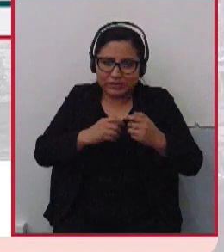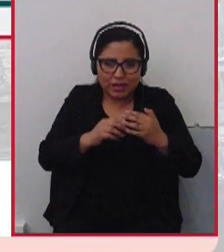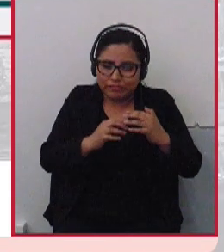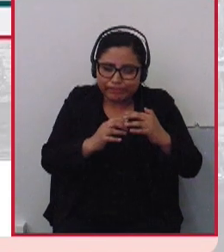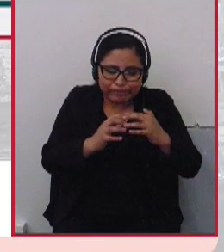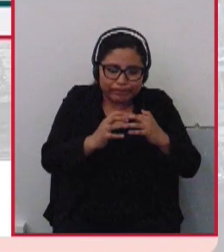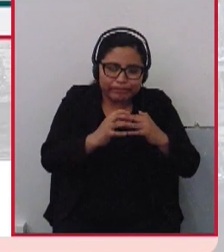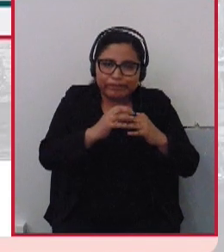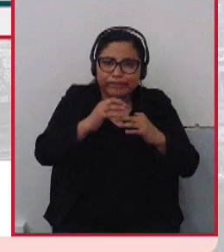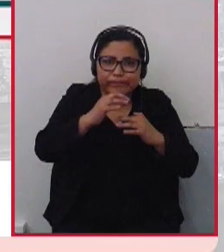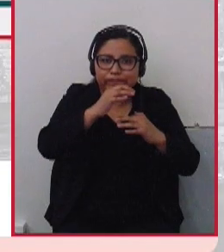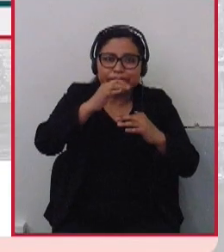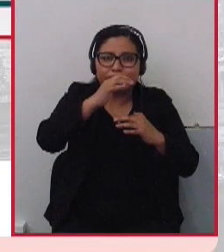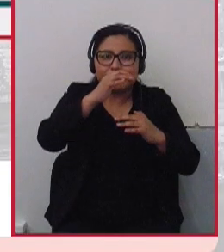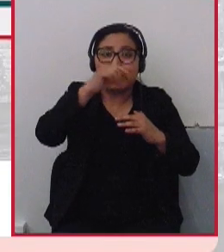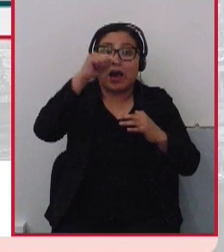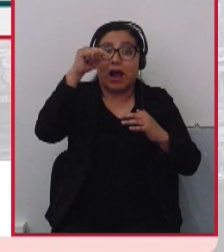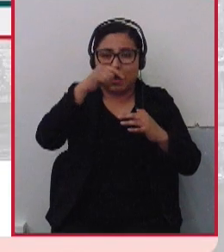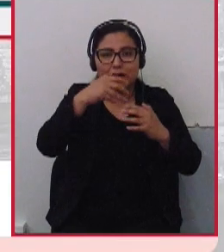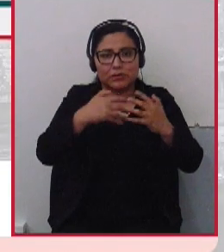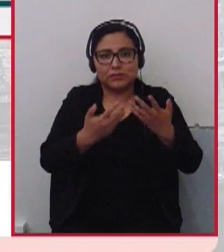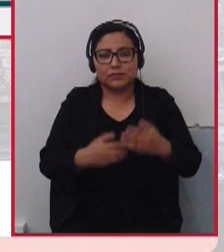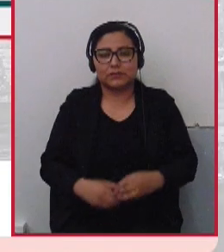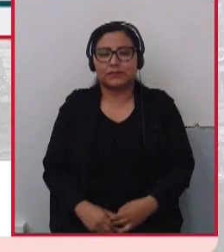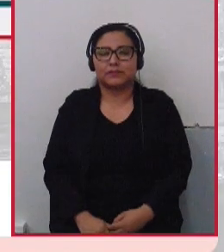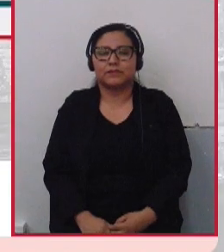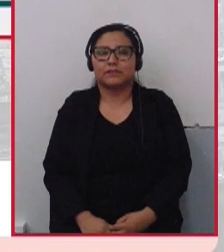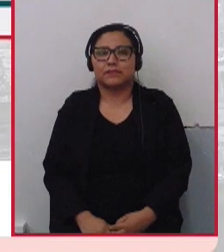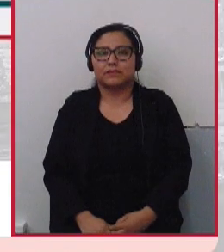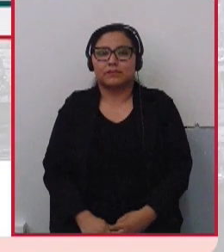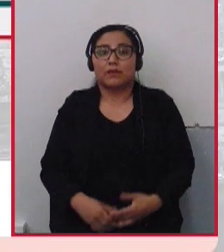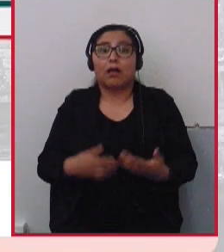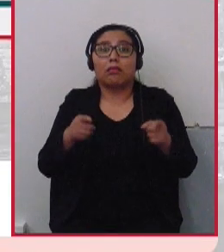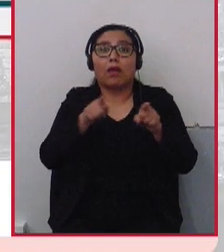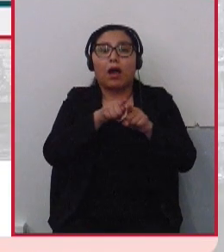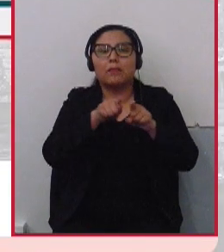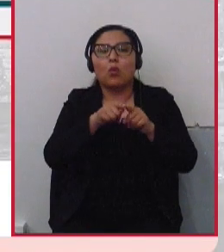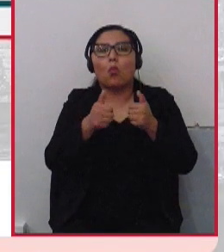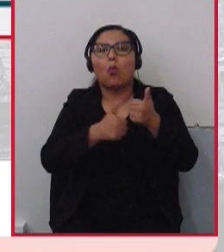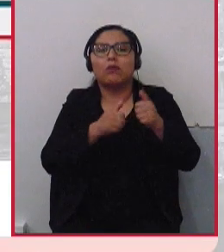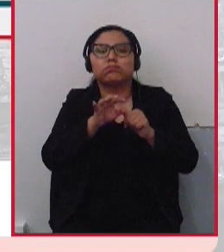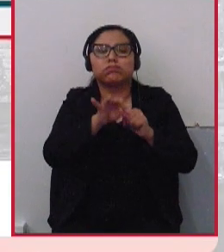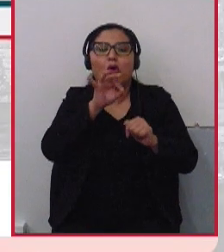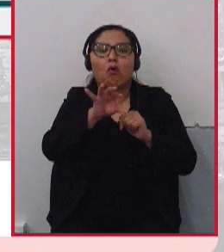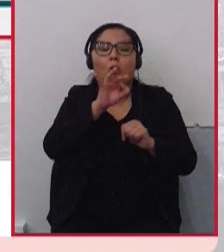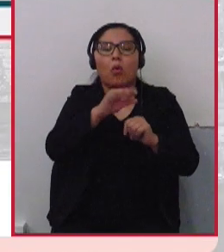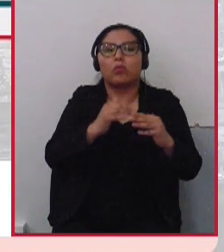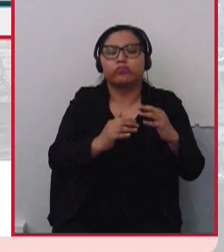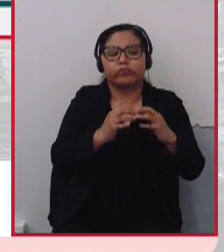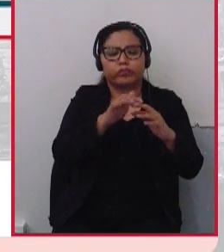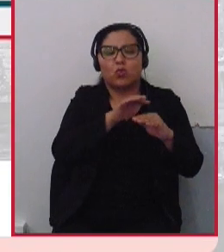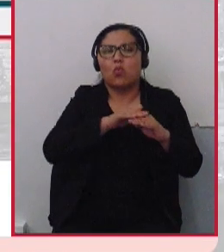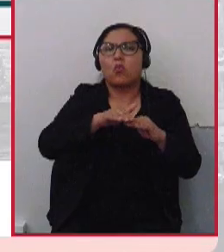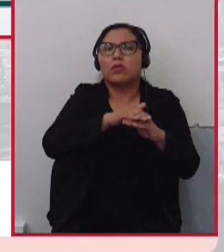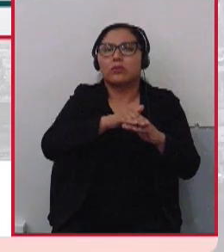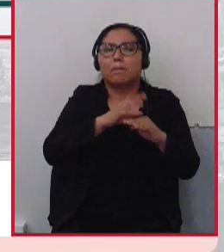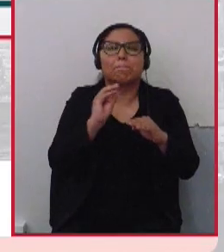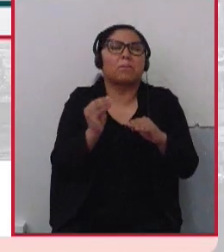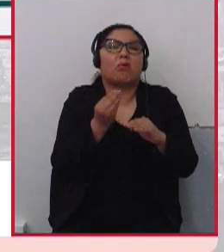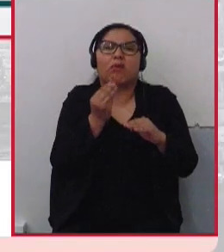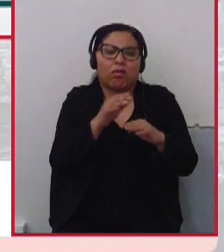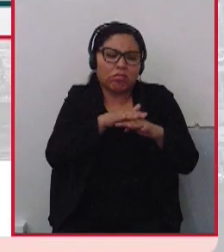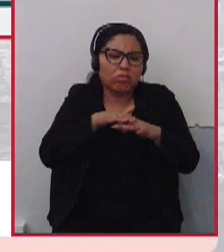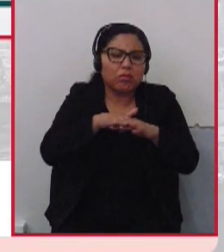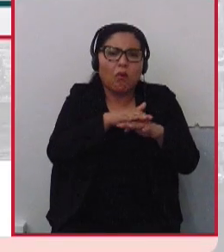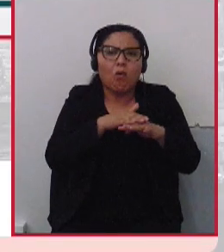o flotar en la celda hydroflow. Tipo de colector también es importante. ¿Y por qué el tipo de